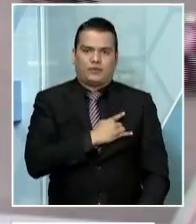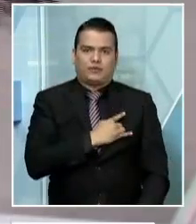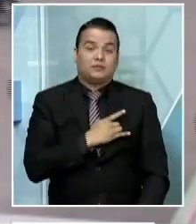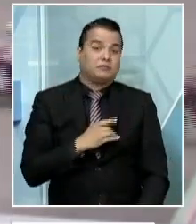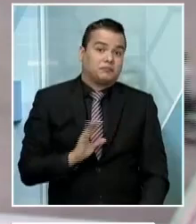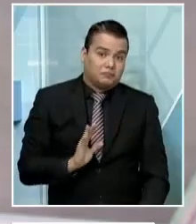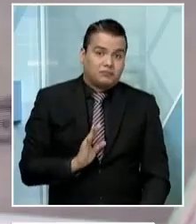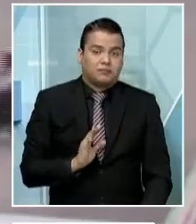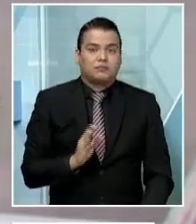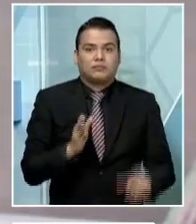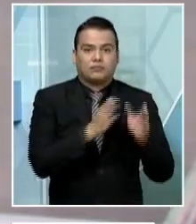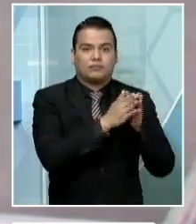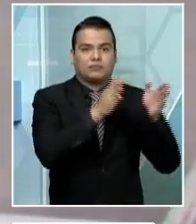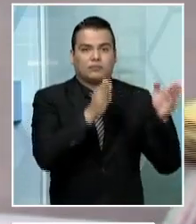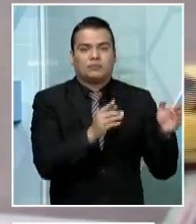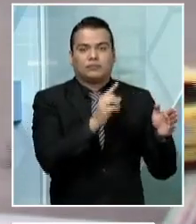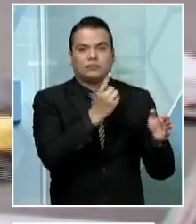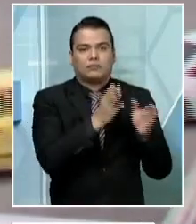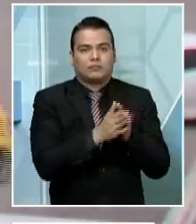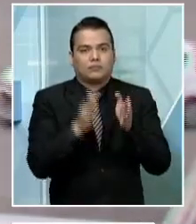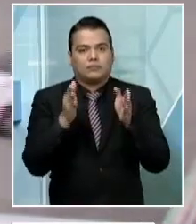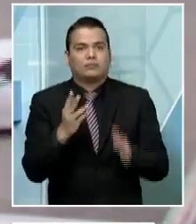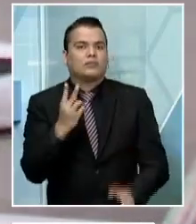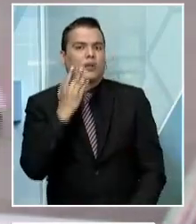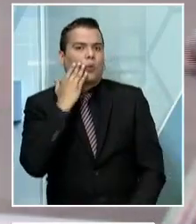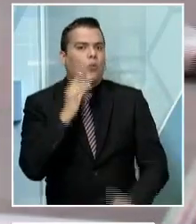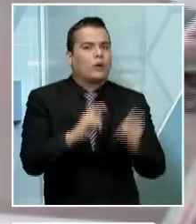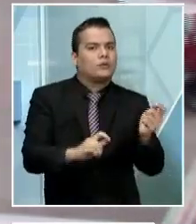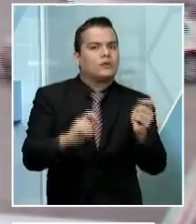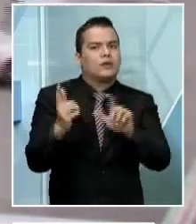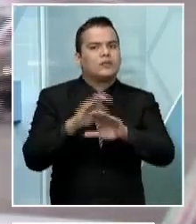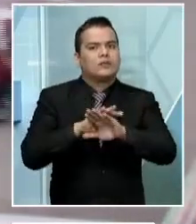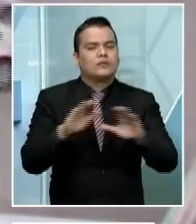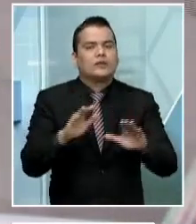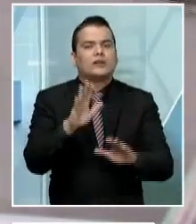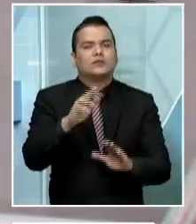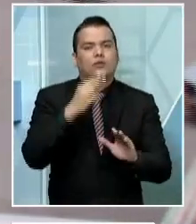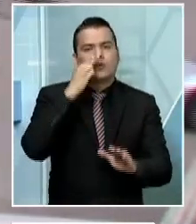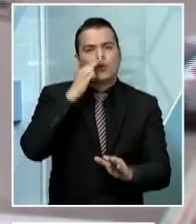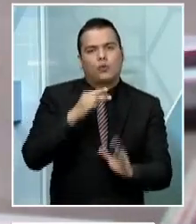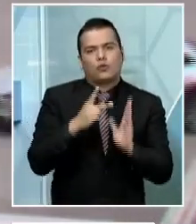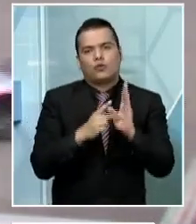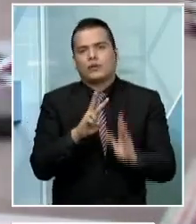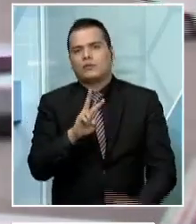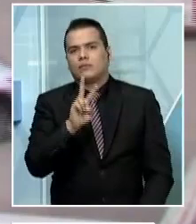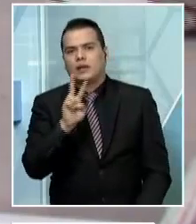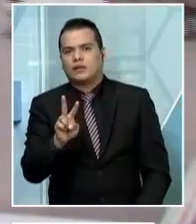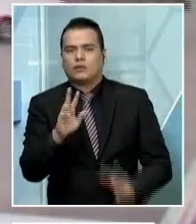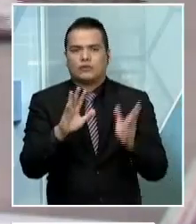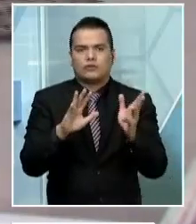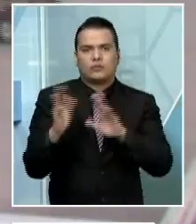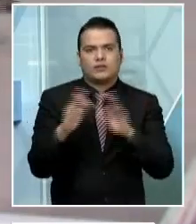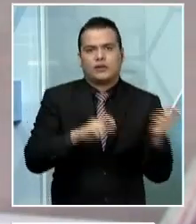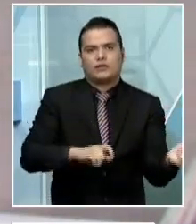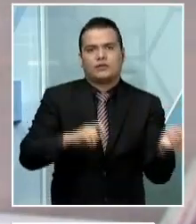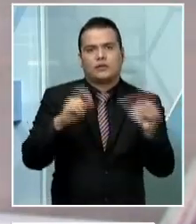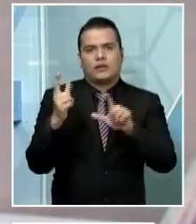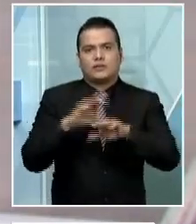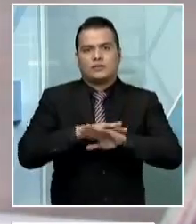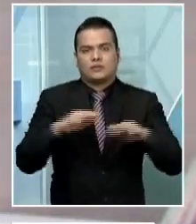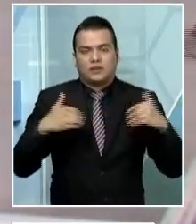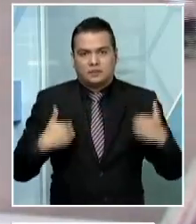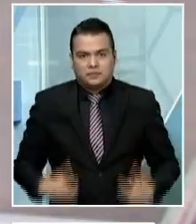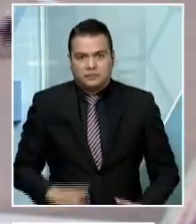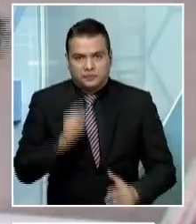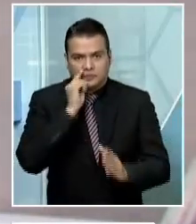estos tramos 1 y 2 de la troncal oriental estén terminados a mediados del año 2022. Desde el oriente de Cali, Catherine